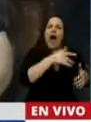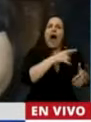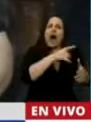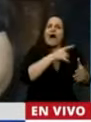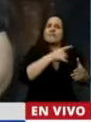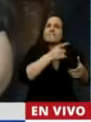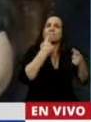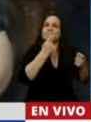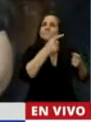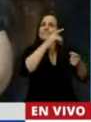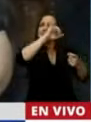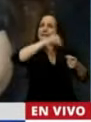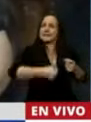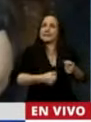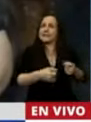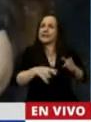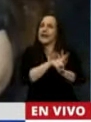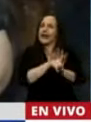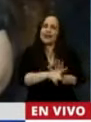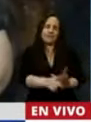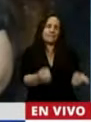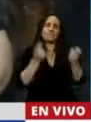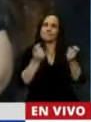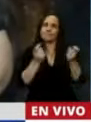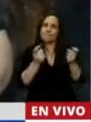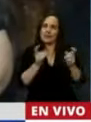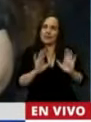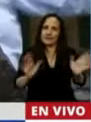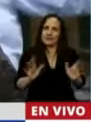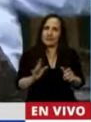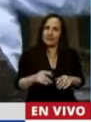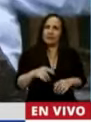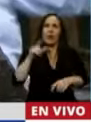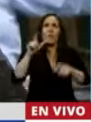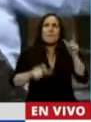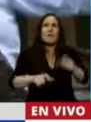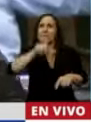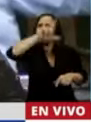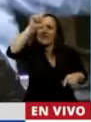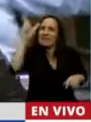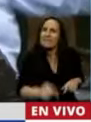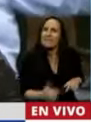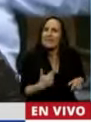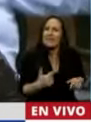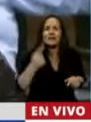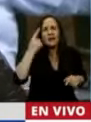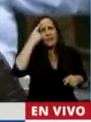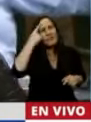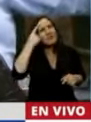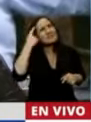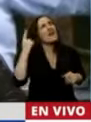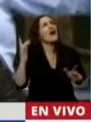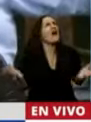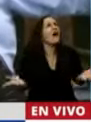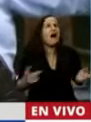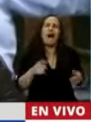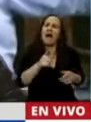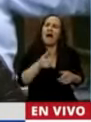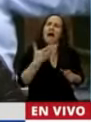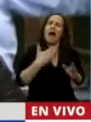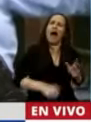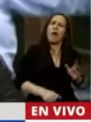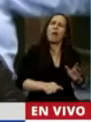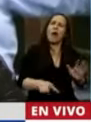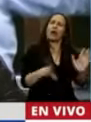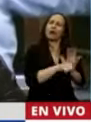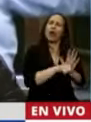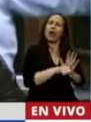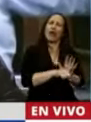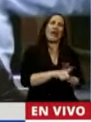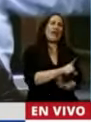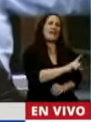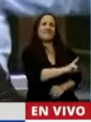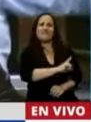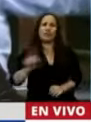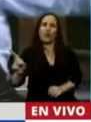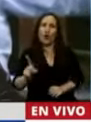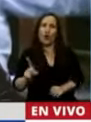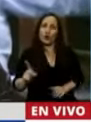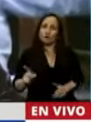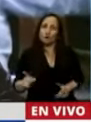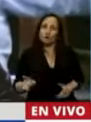a los que creen en Jujuy y en la Argentina que no debe legalizarse el aborto, también va a mi